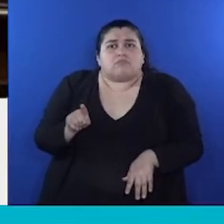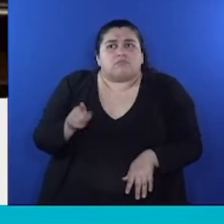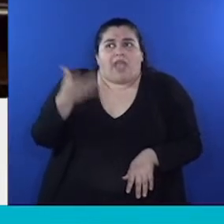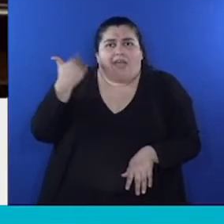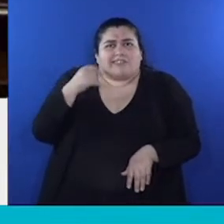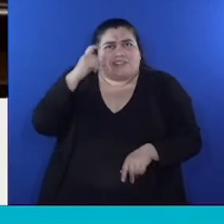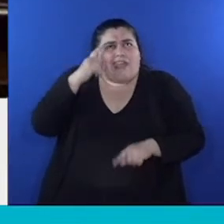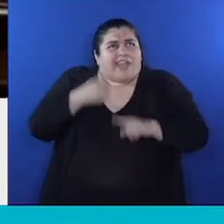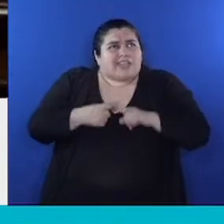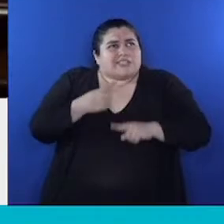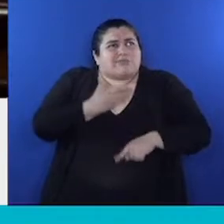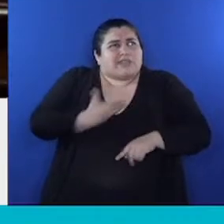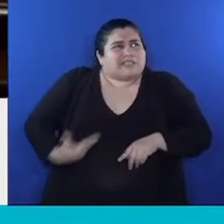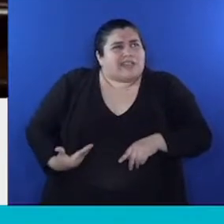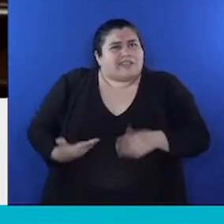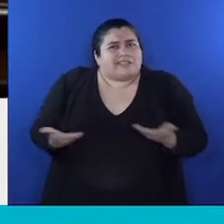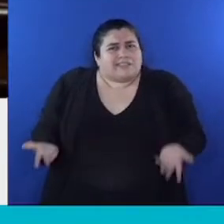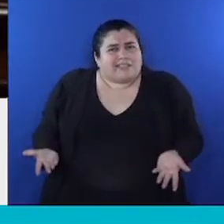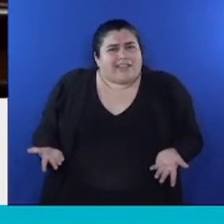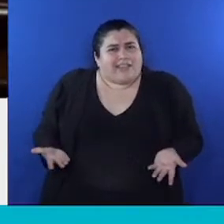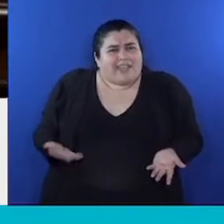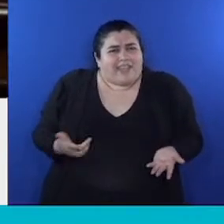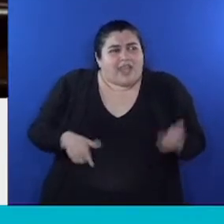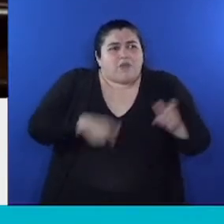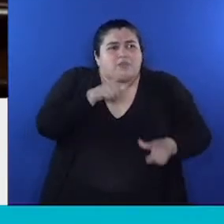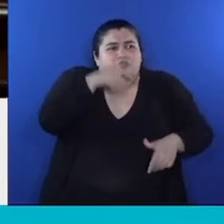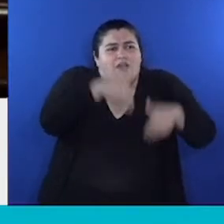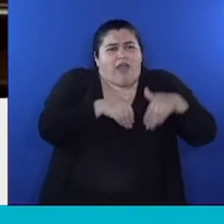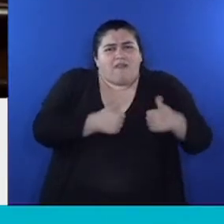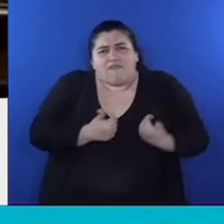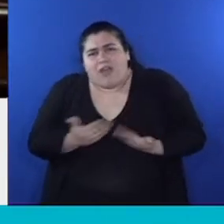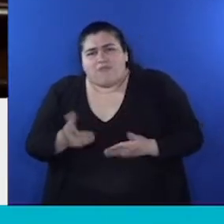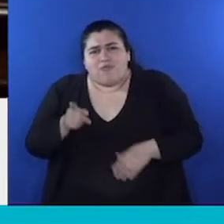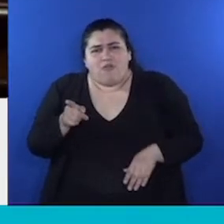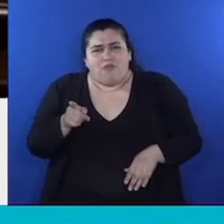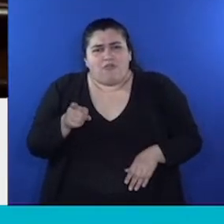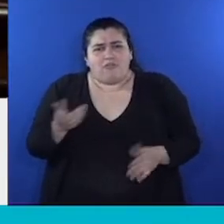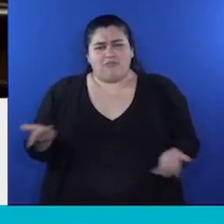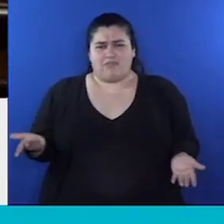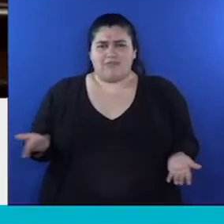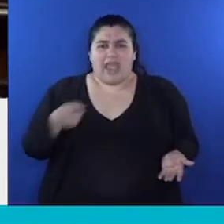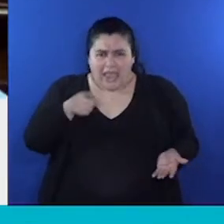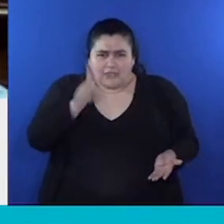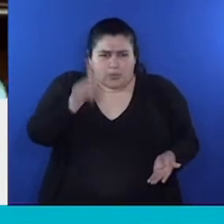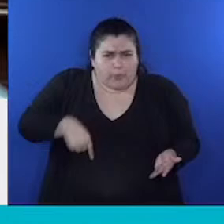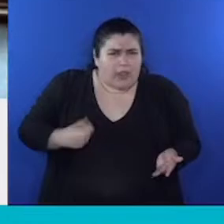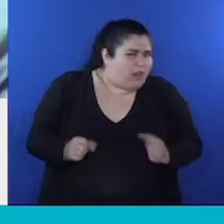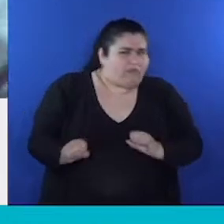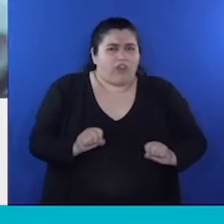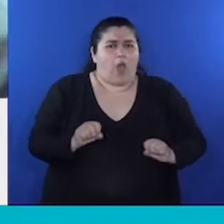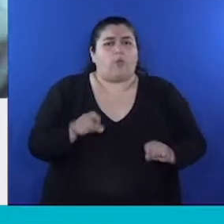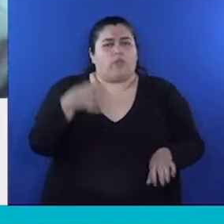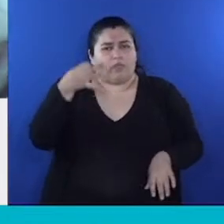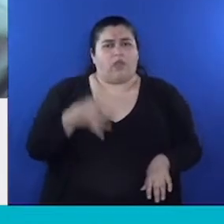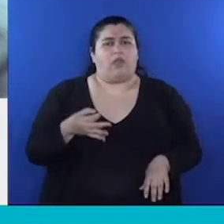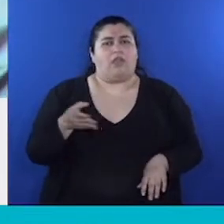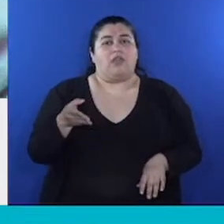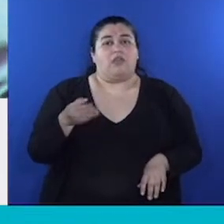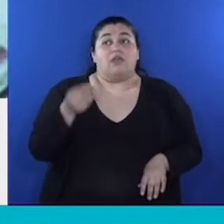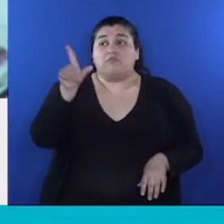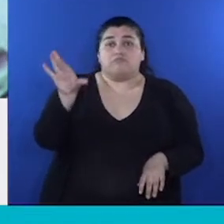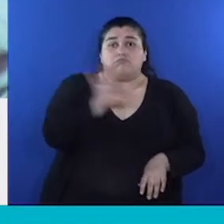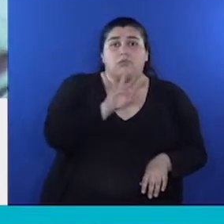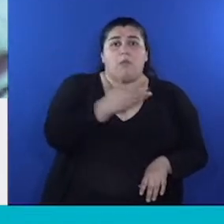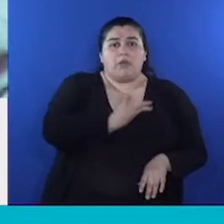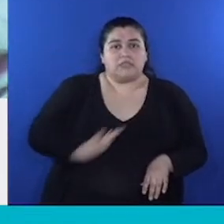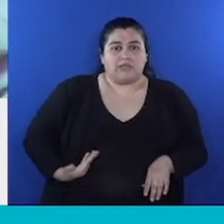presidente elegido por los argentinos. Entonces también hay una defraudación. Y esa defraudación, ¿sabe por qué es presidente? Es producto de